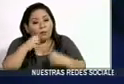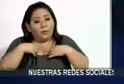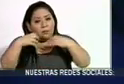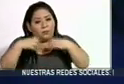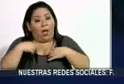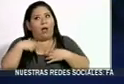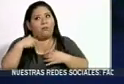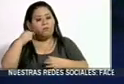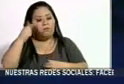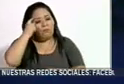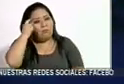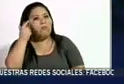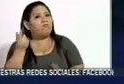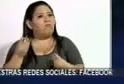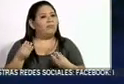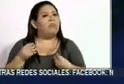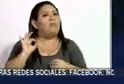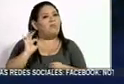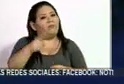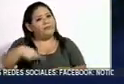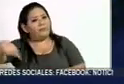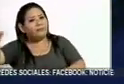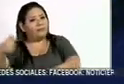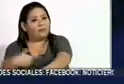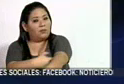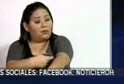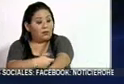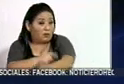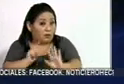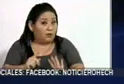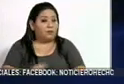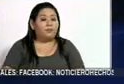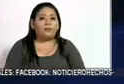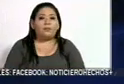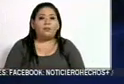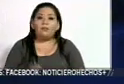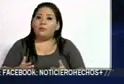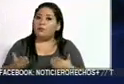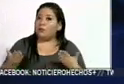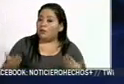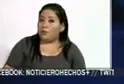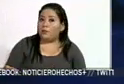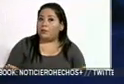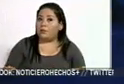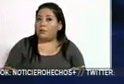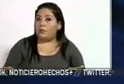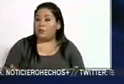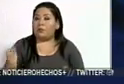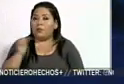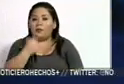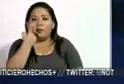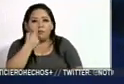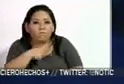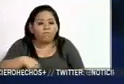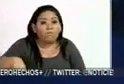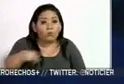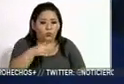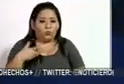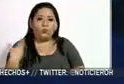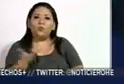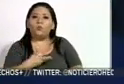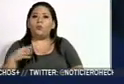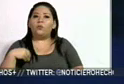le llama alarma, le da miedo y va a unidad o a los centros de salud. De esta manera, pues que debemos de estar como médicos